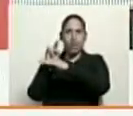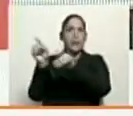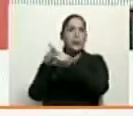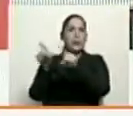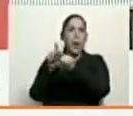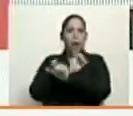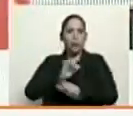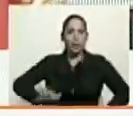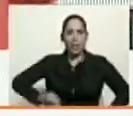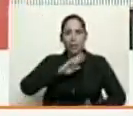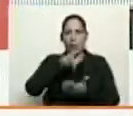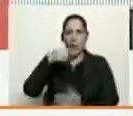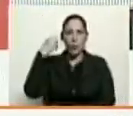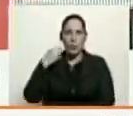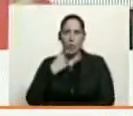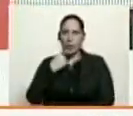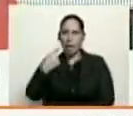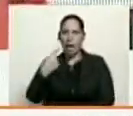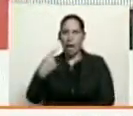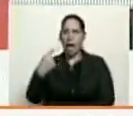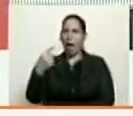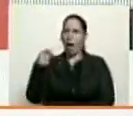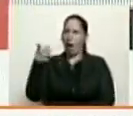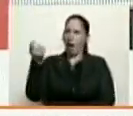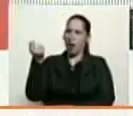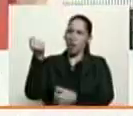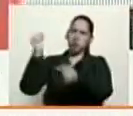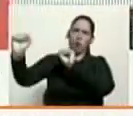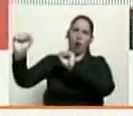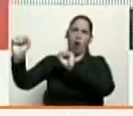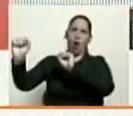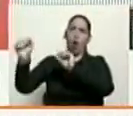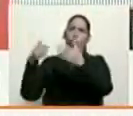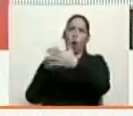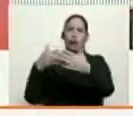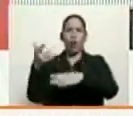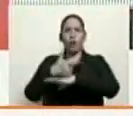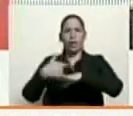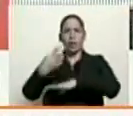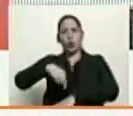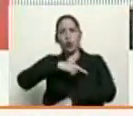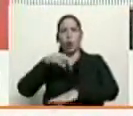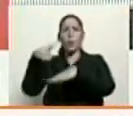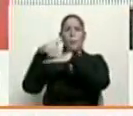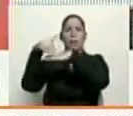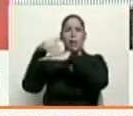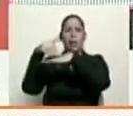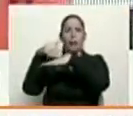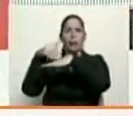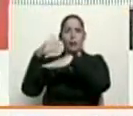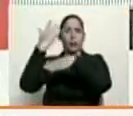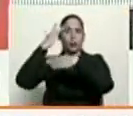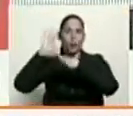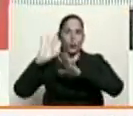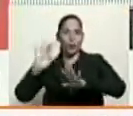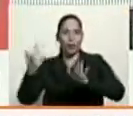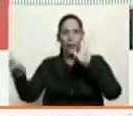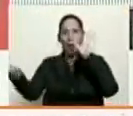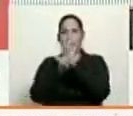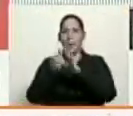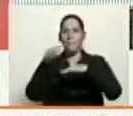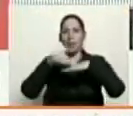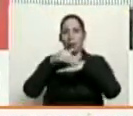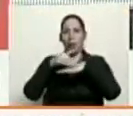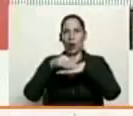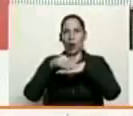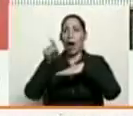Bolivariana, diciéndole rebélense contra el gobierno y nosotros los perdonamos, con una supuesta ley de amnistía, y allá los están